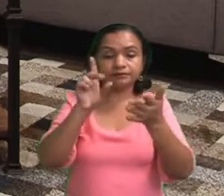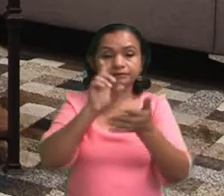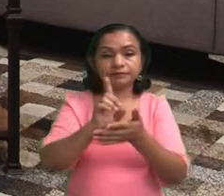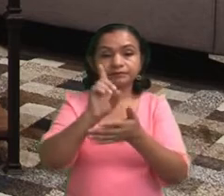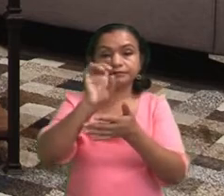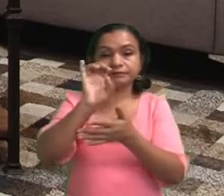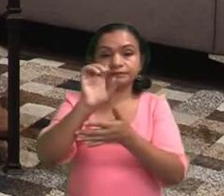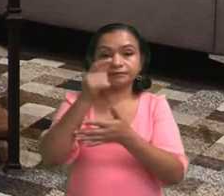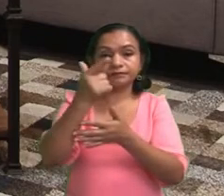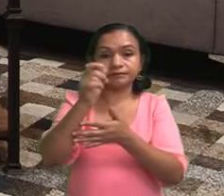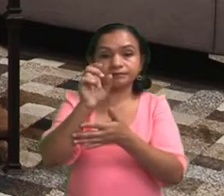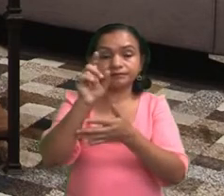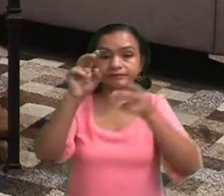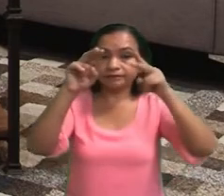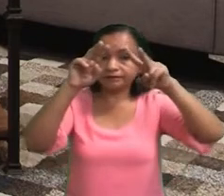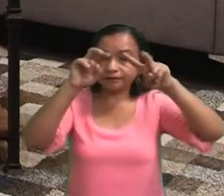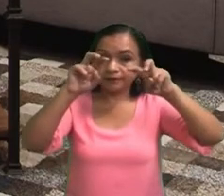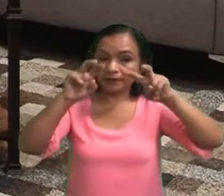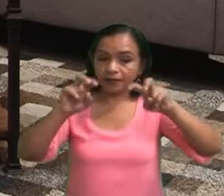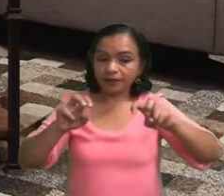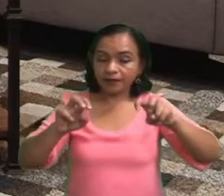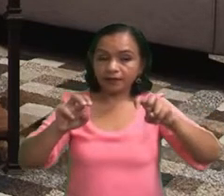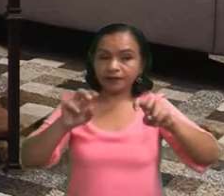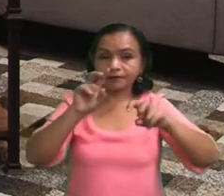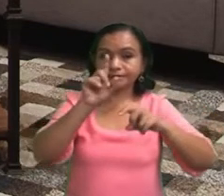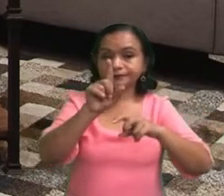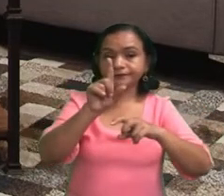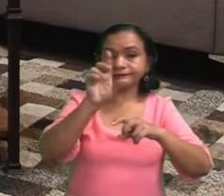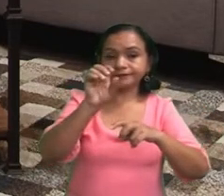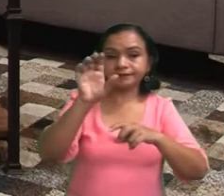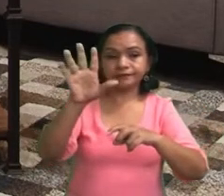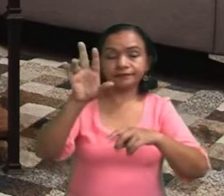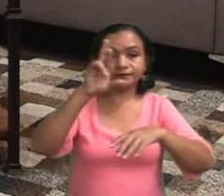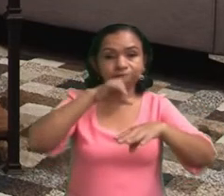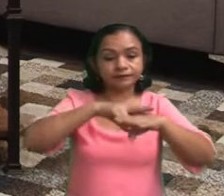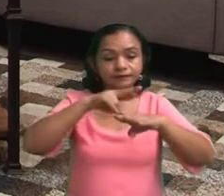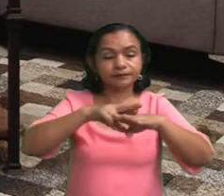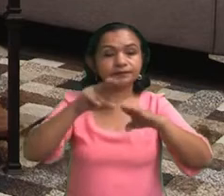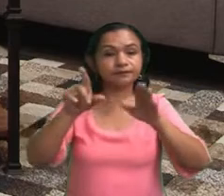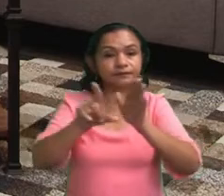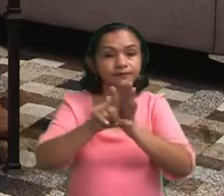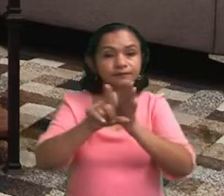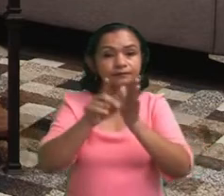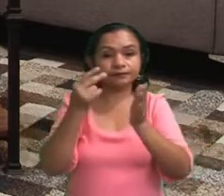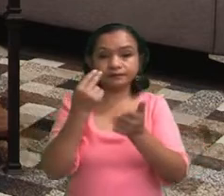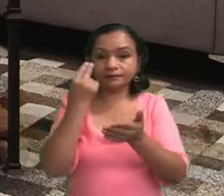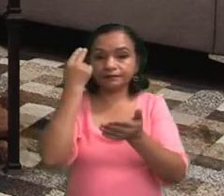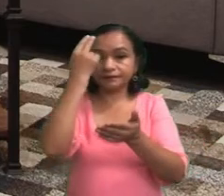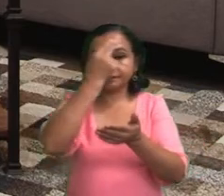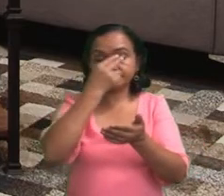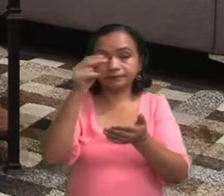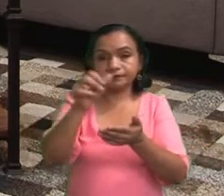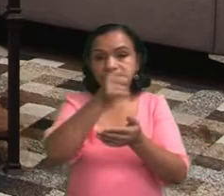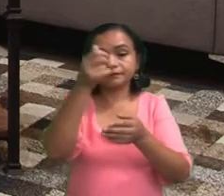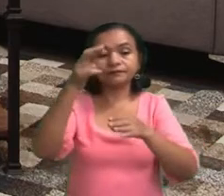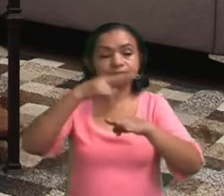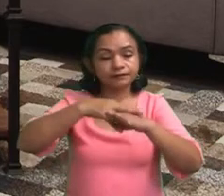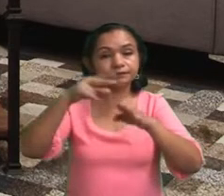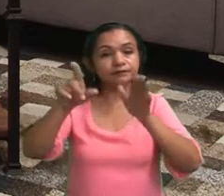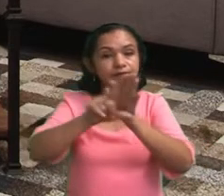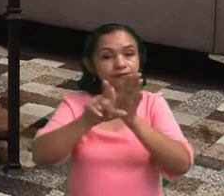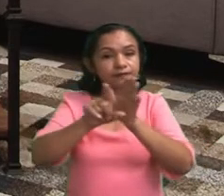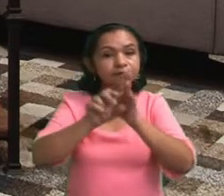digesto, el análisis de estas 105 normas, más la consulta de otras normas que podían